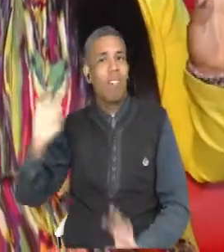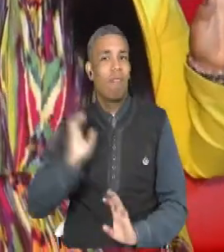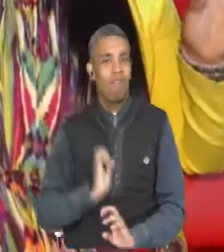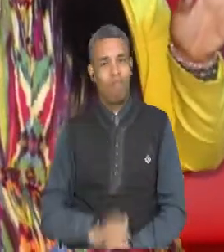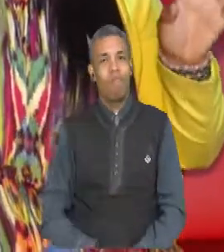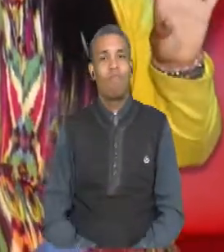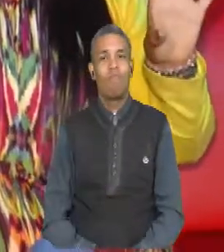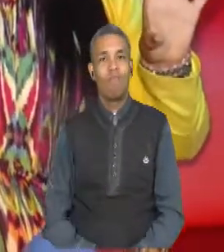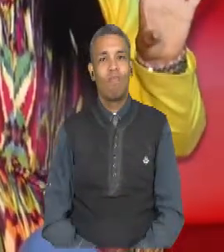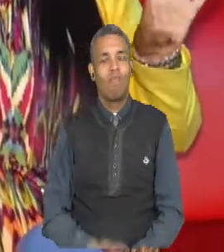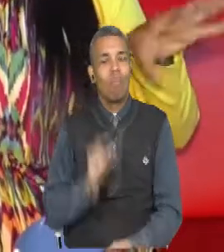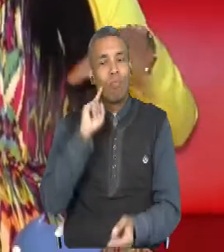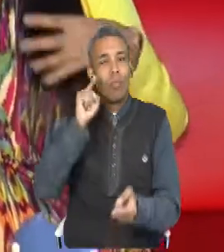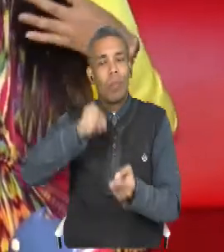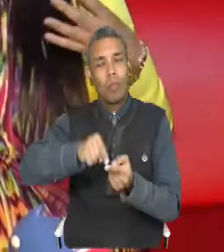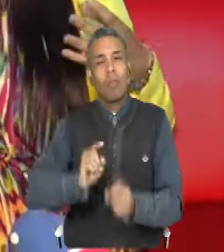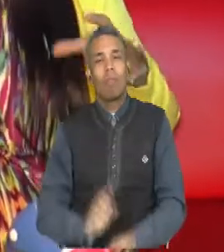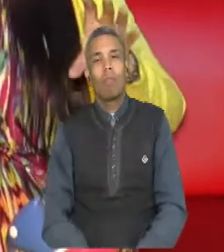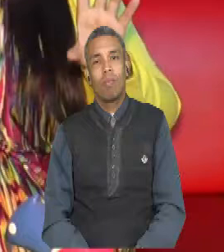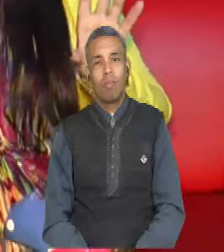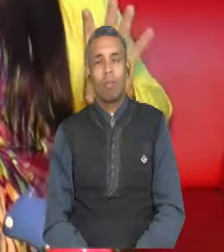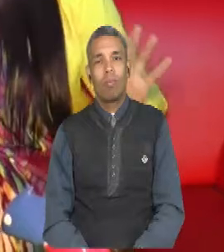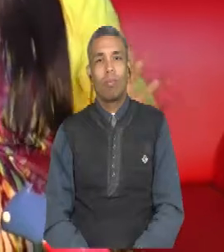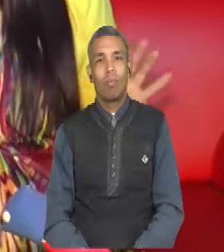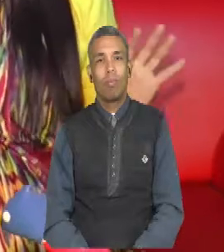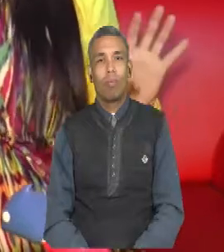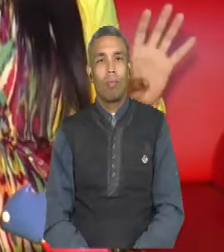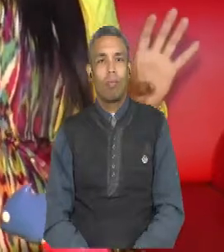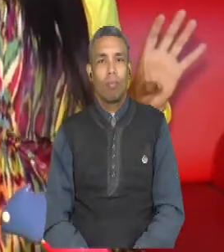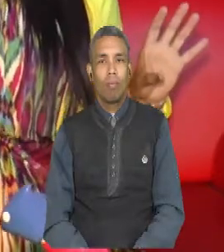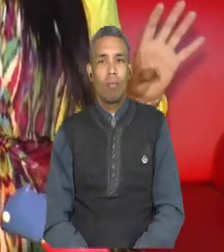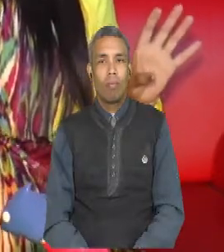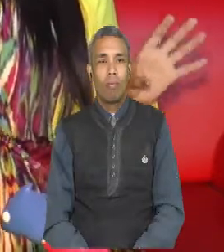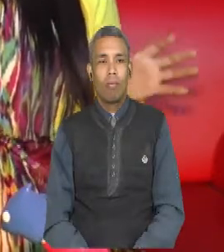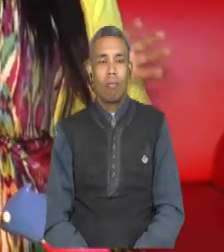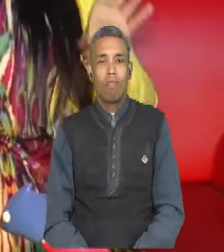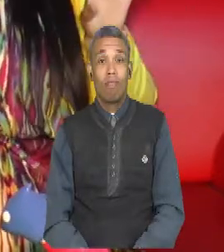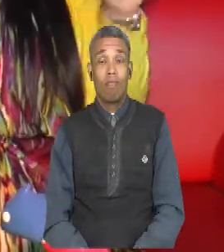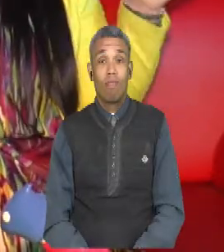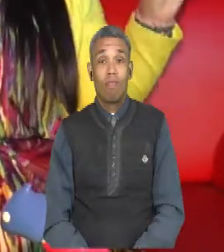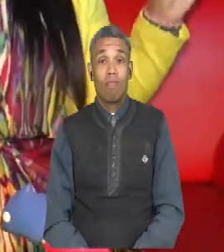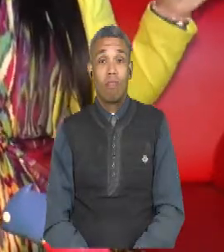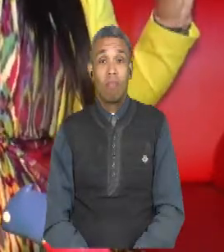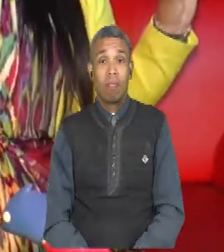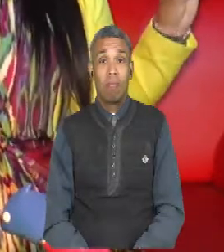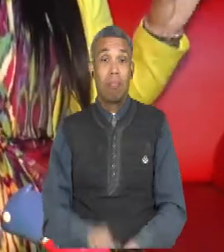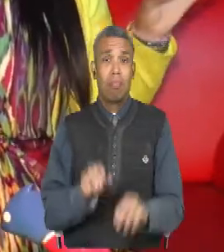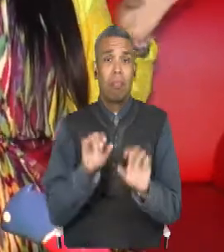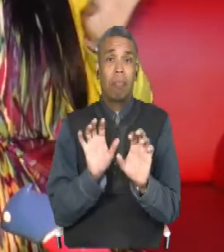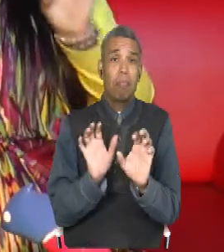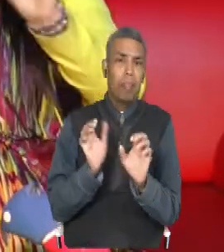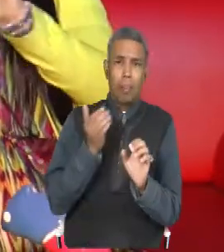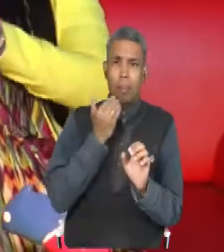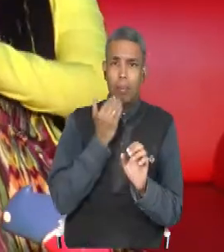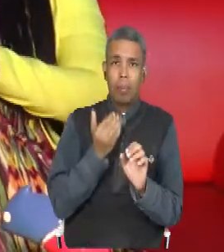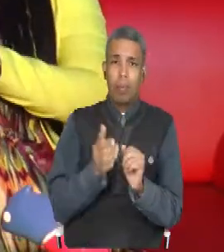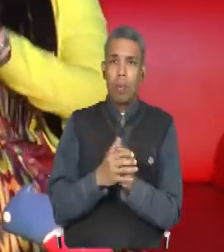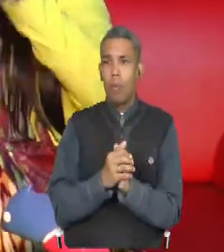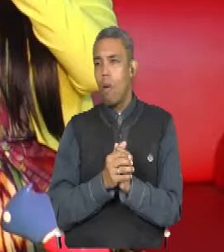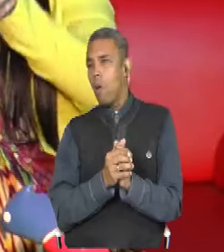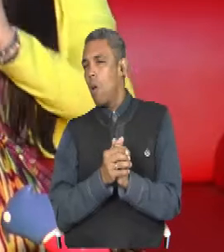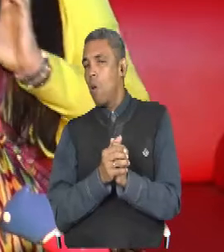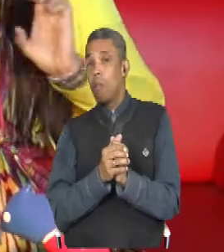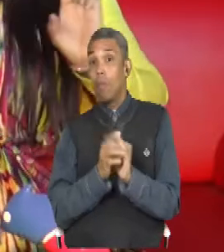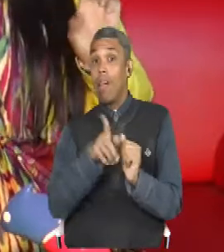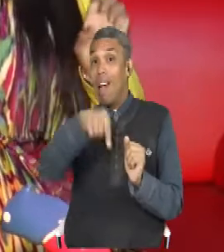acostumbradas a cobrar dependiendo de la persona. Entonces, si usted es fulanito le cobro tanto, pero si usted es